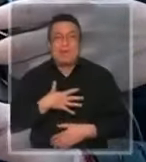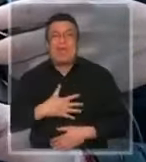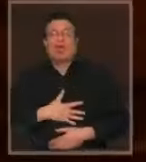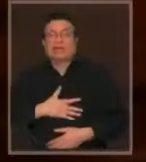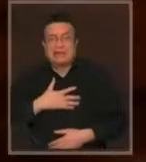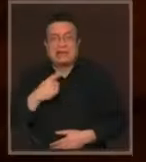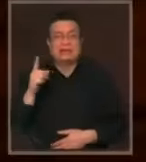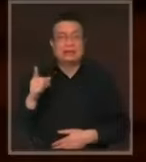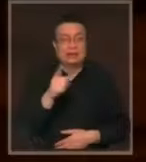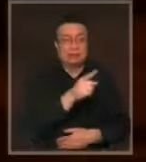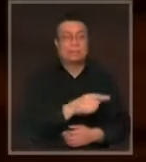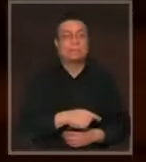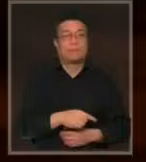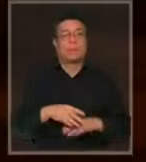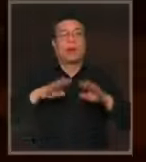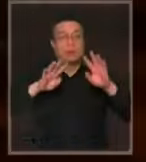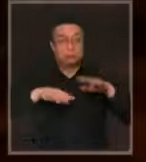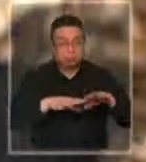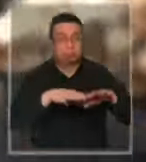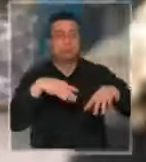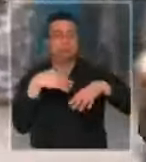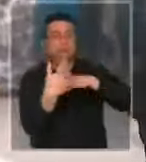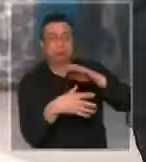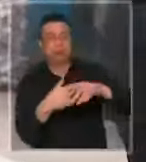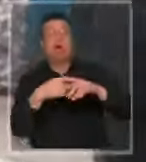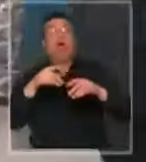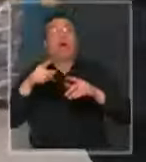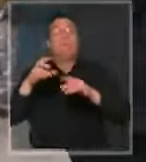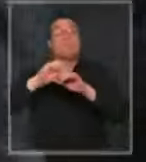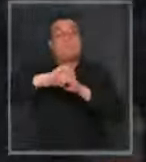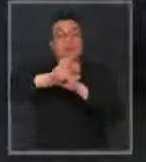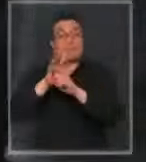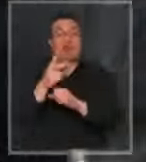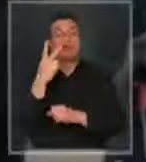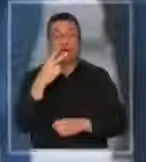momentos. Estallido social y pandemia, 2 emergencias que en menos de un año generaron cierto...